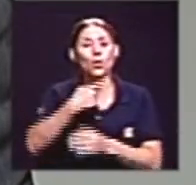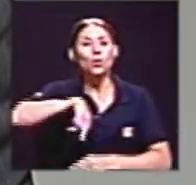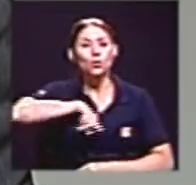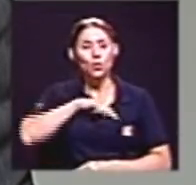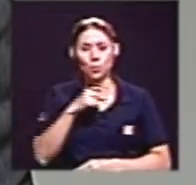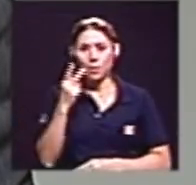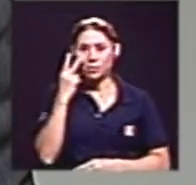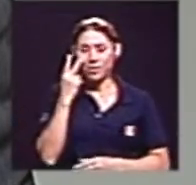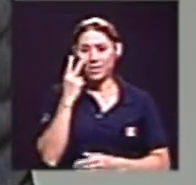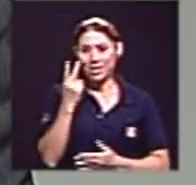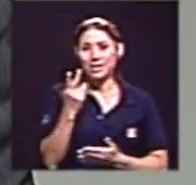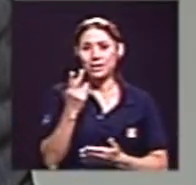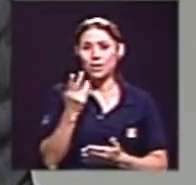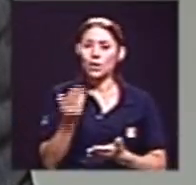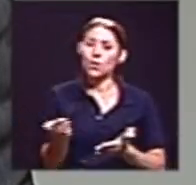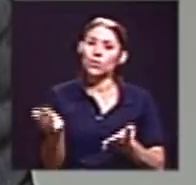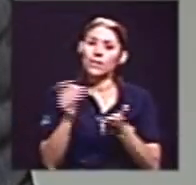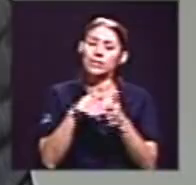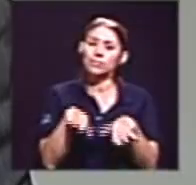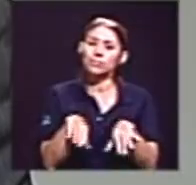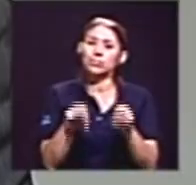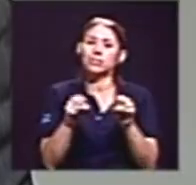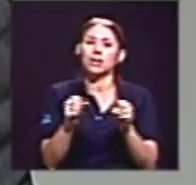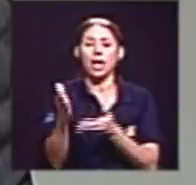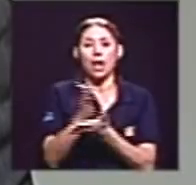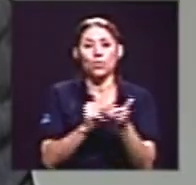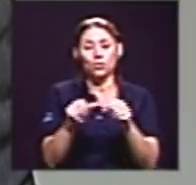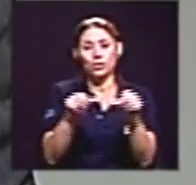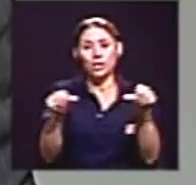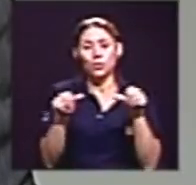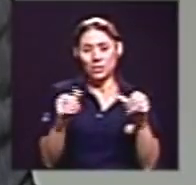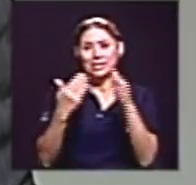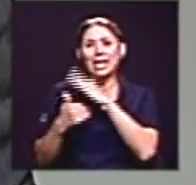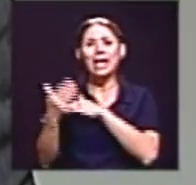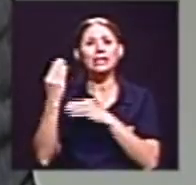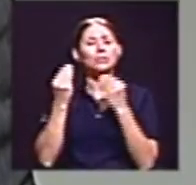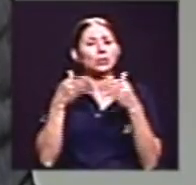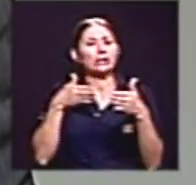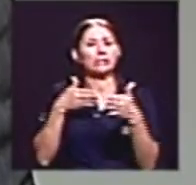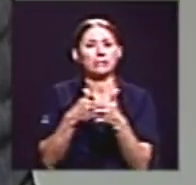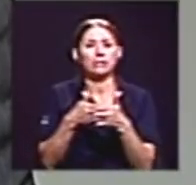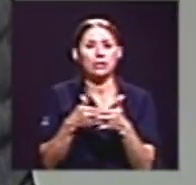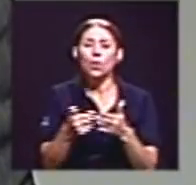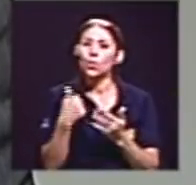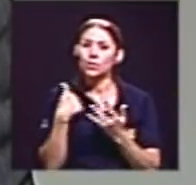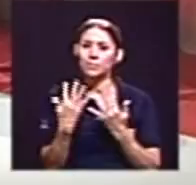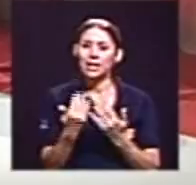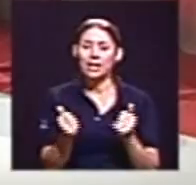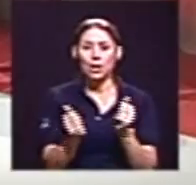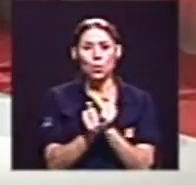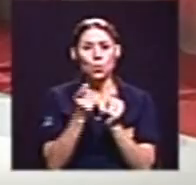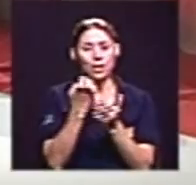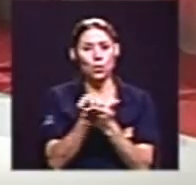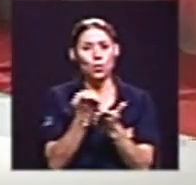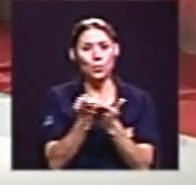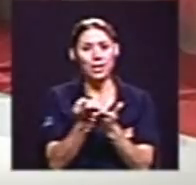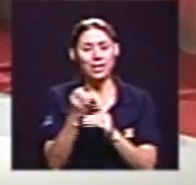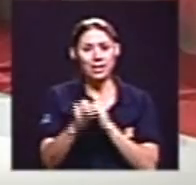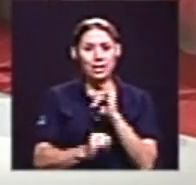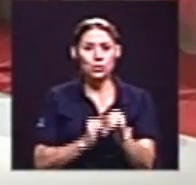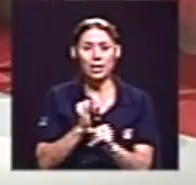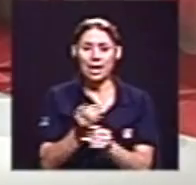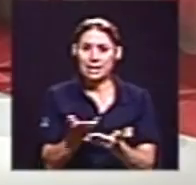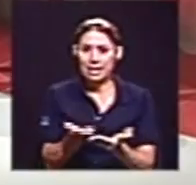algunos sectores que han estado muy golpeados. Uno esperaría que con una economía internacional creciendo un poco más, el